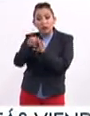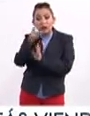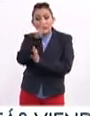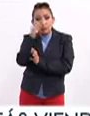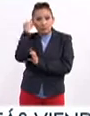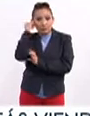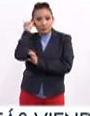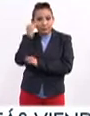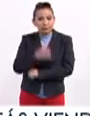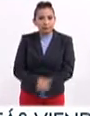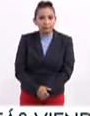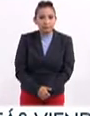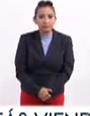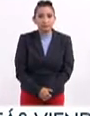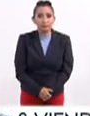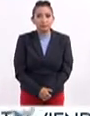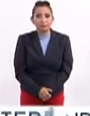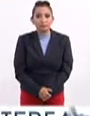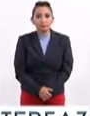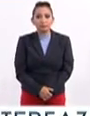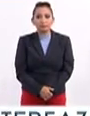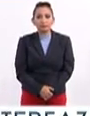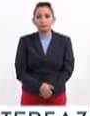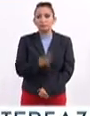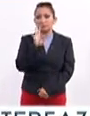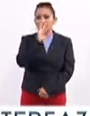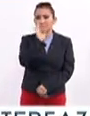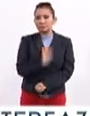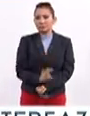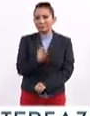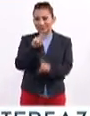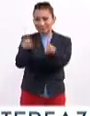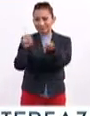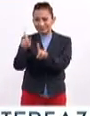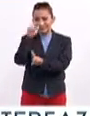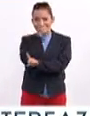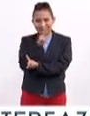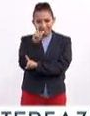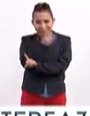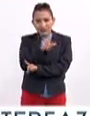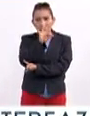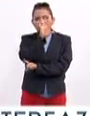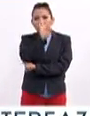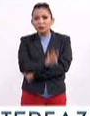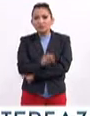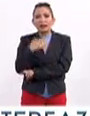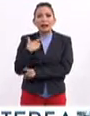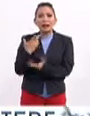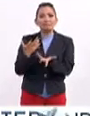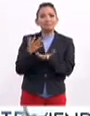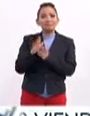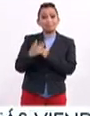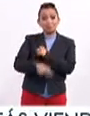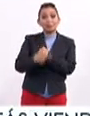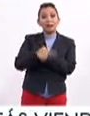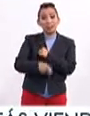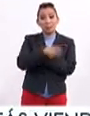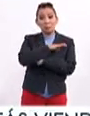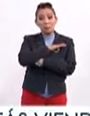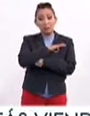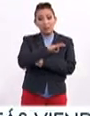lenguas indígenas. 40% of linguistic diversity, 40% of languages are in